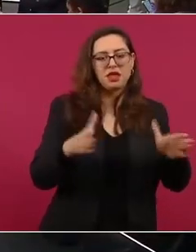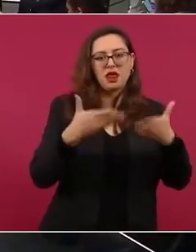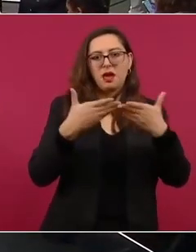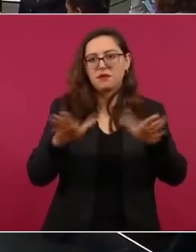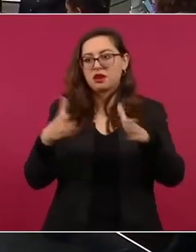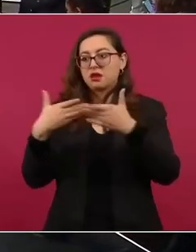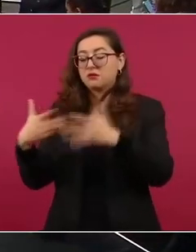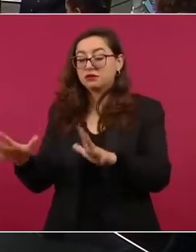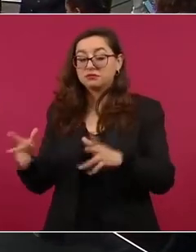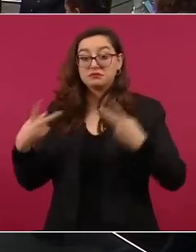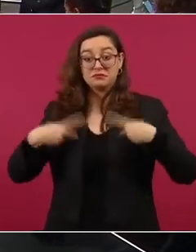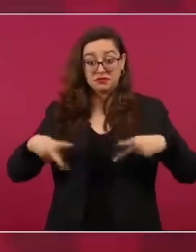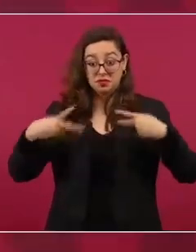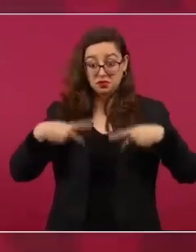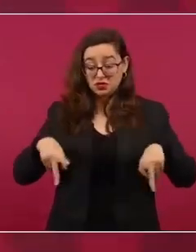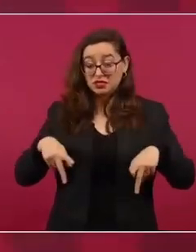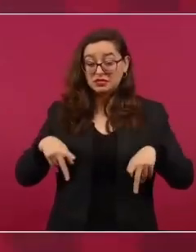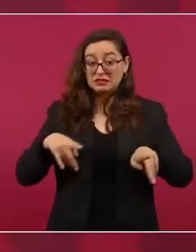obreros,